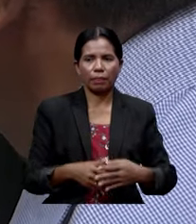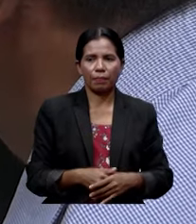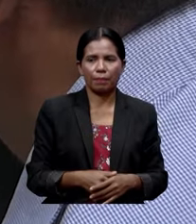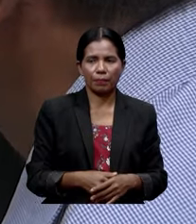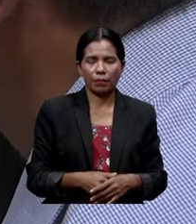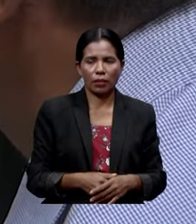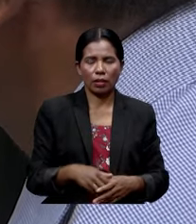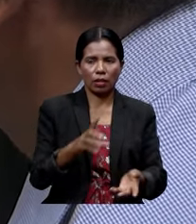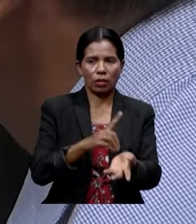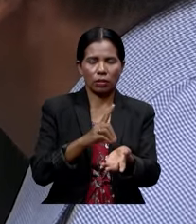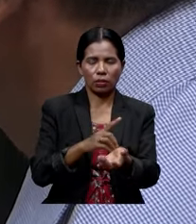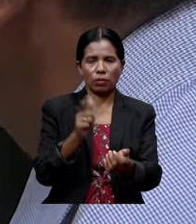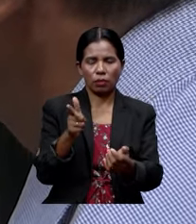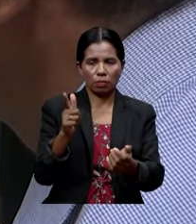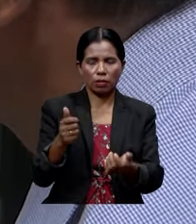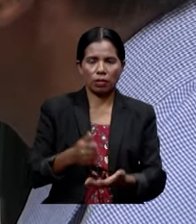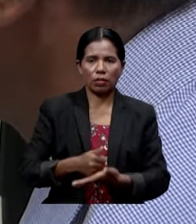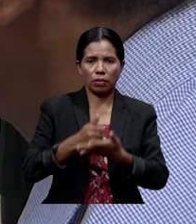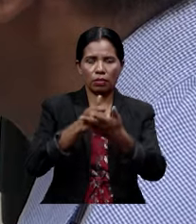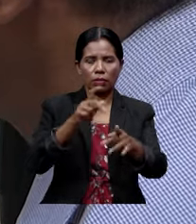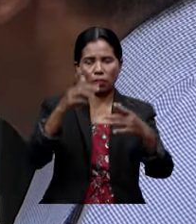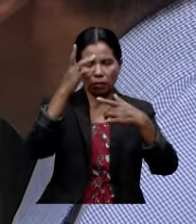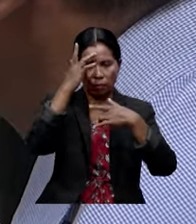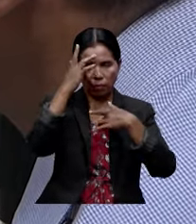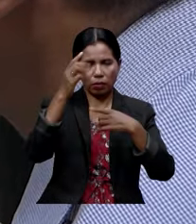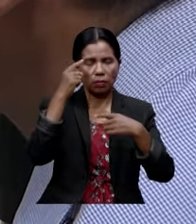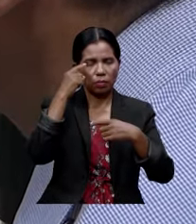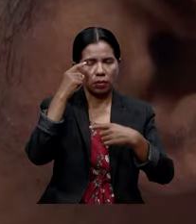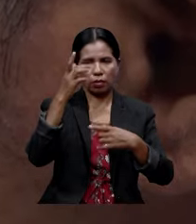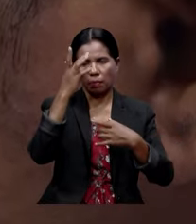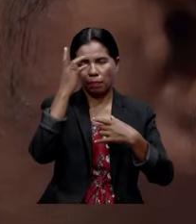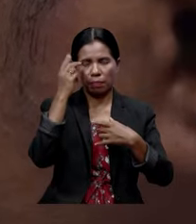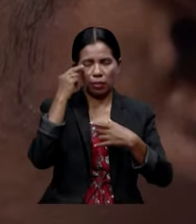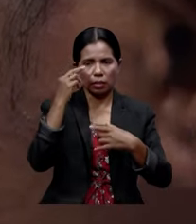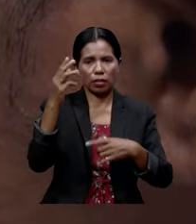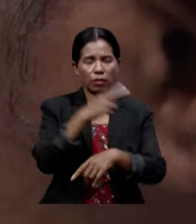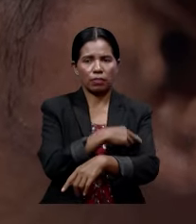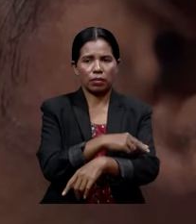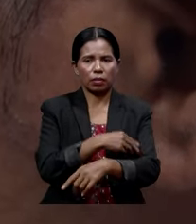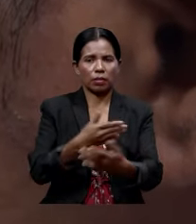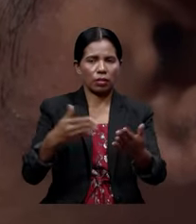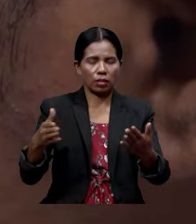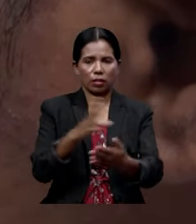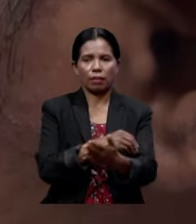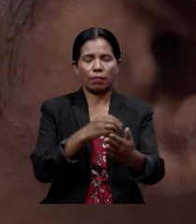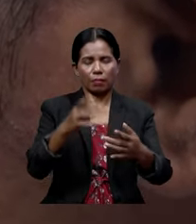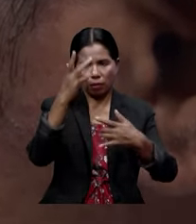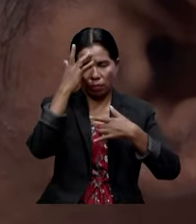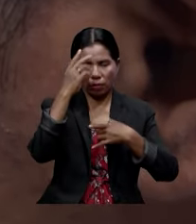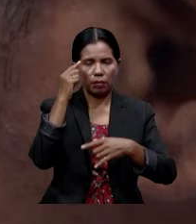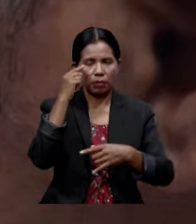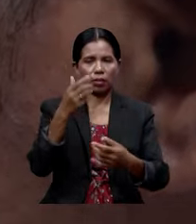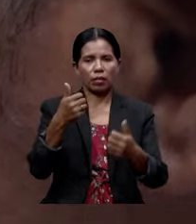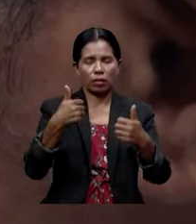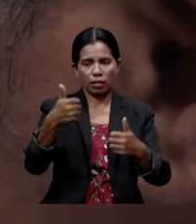ne médico Ruanulu Resin makalo tratamento ba paciente moras matang hospital nacional. Além de ne equipamento ba tratamento moras matang